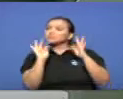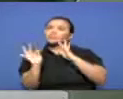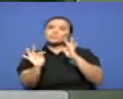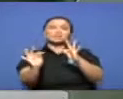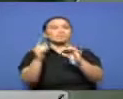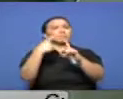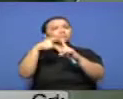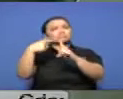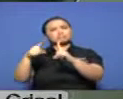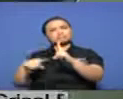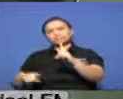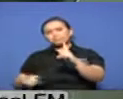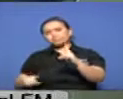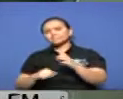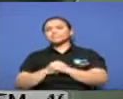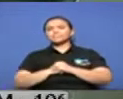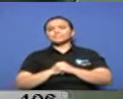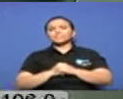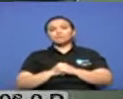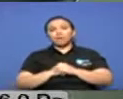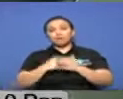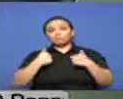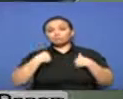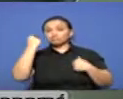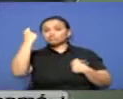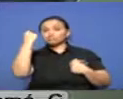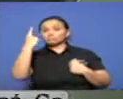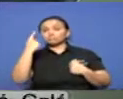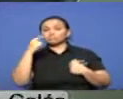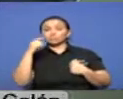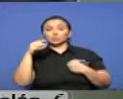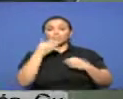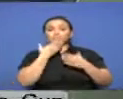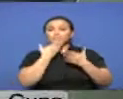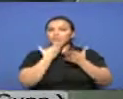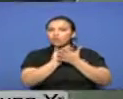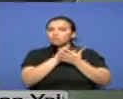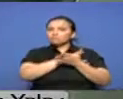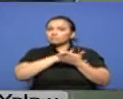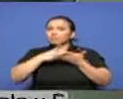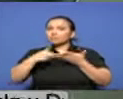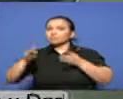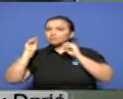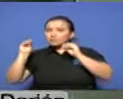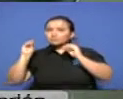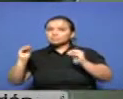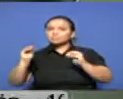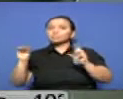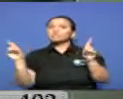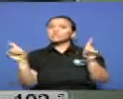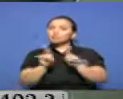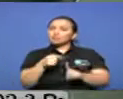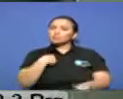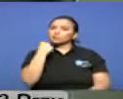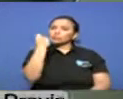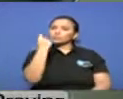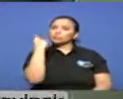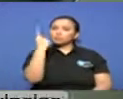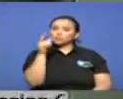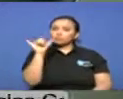otros aspectos de ello entiendo se han formado muchos buenos profesionales y entiendo también que la entidad